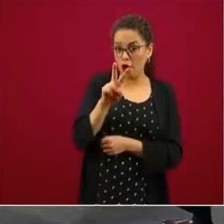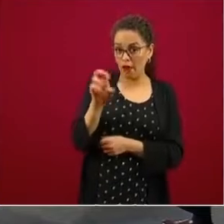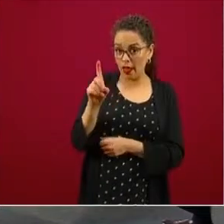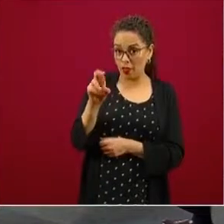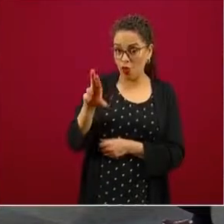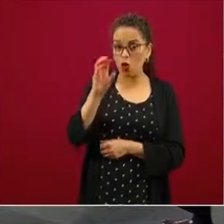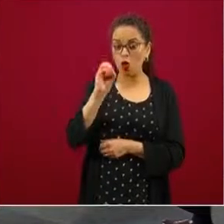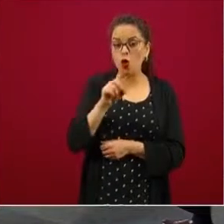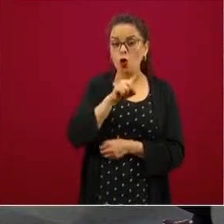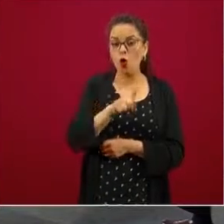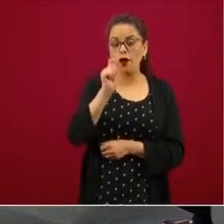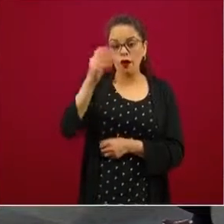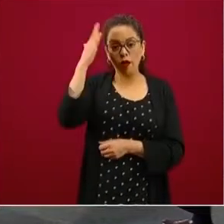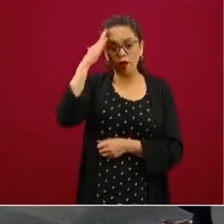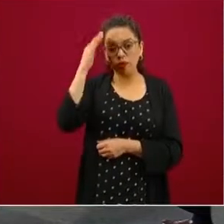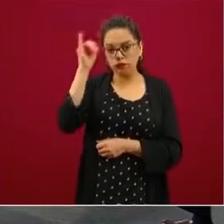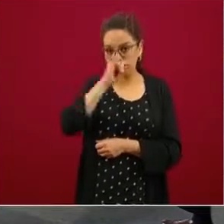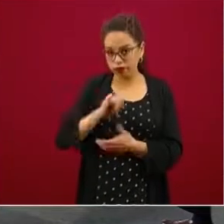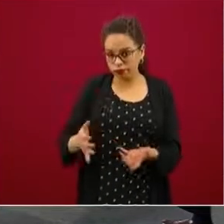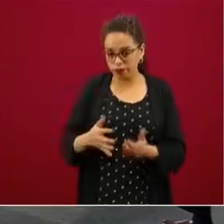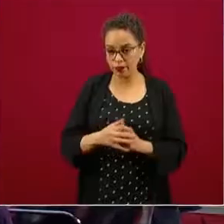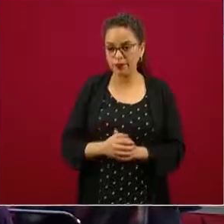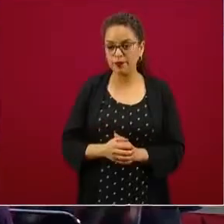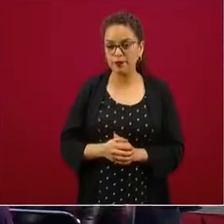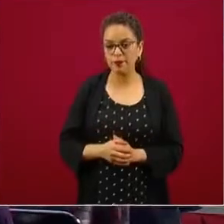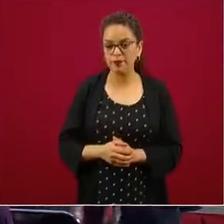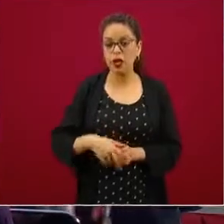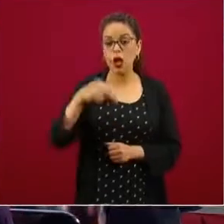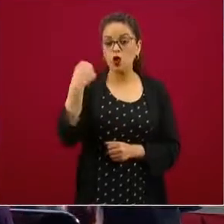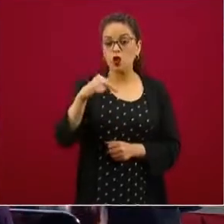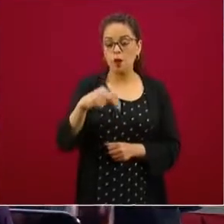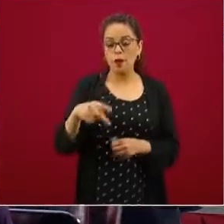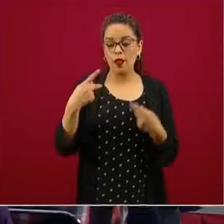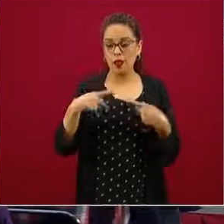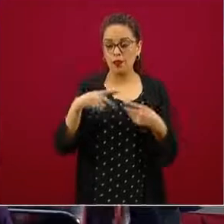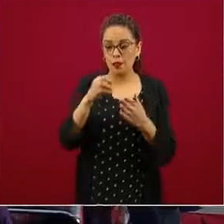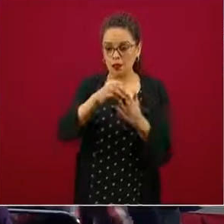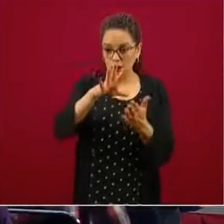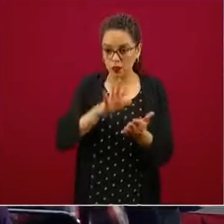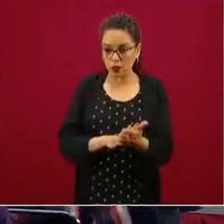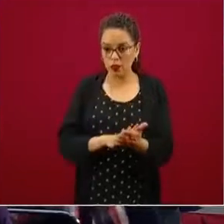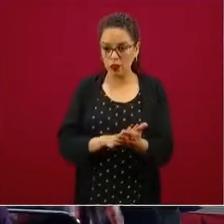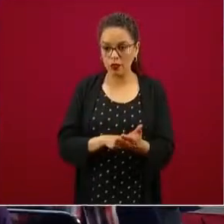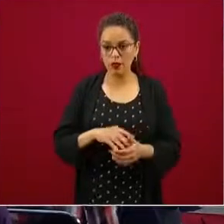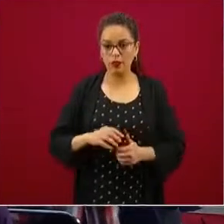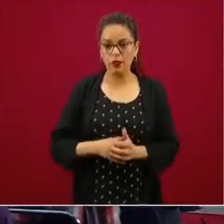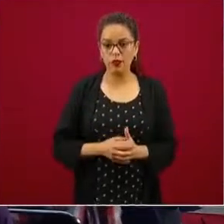los datos, el nombre de la persona,